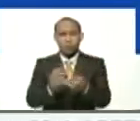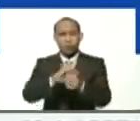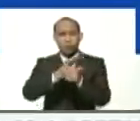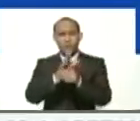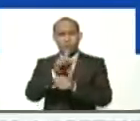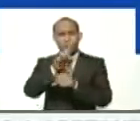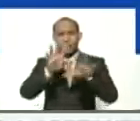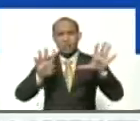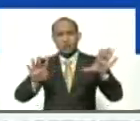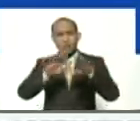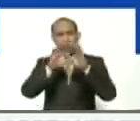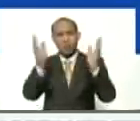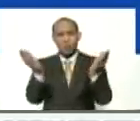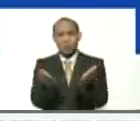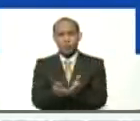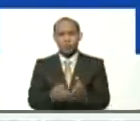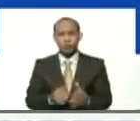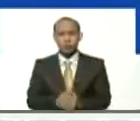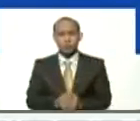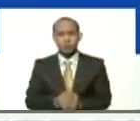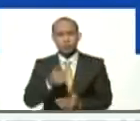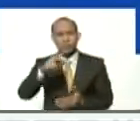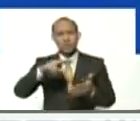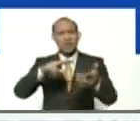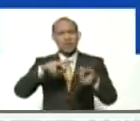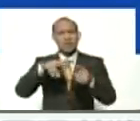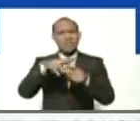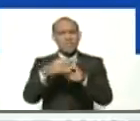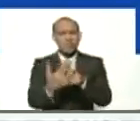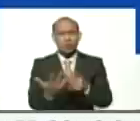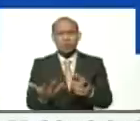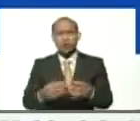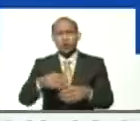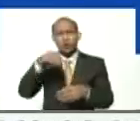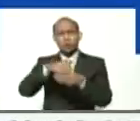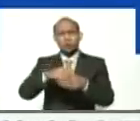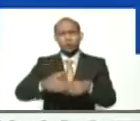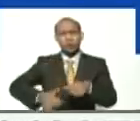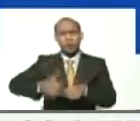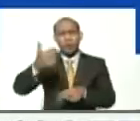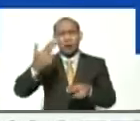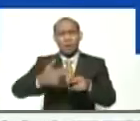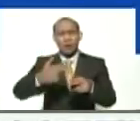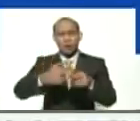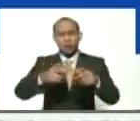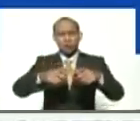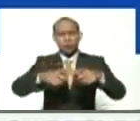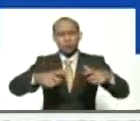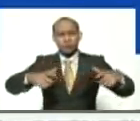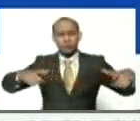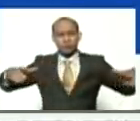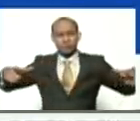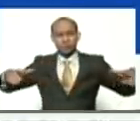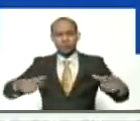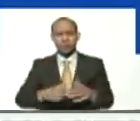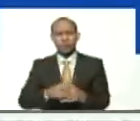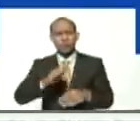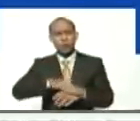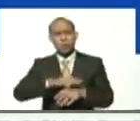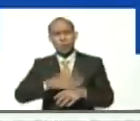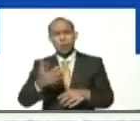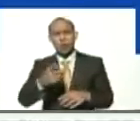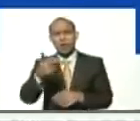en el mundo entero una situación que se vino agravando se vino agravando en razón de una